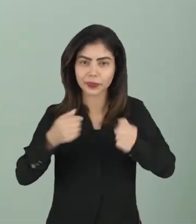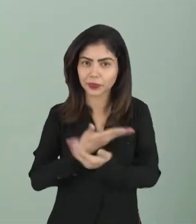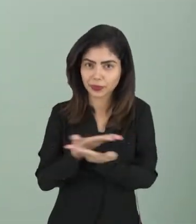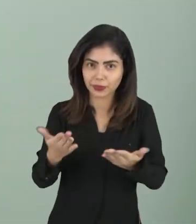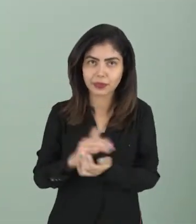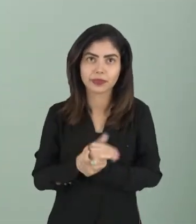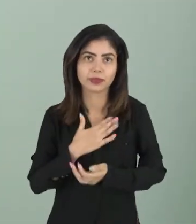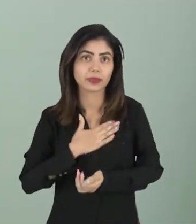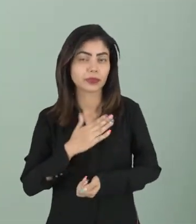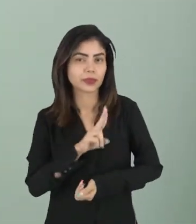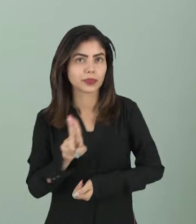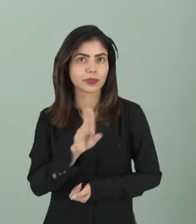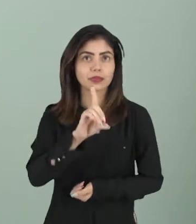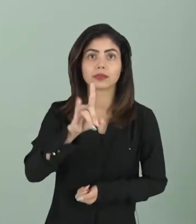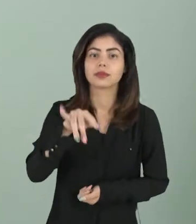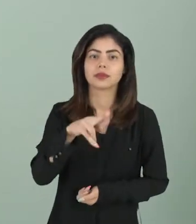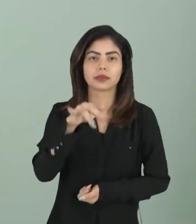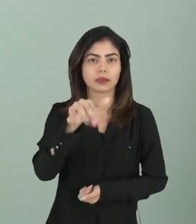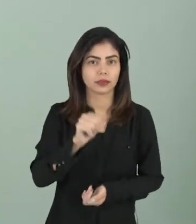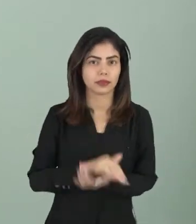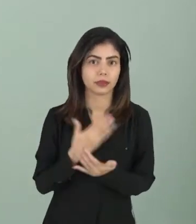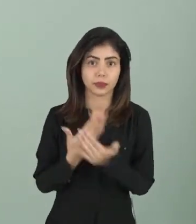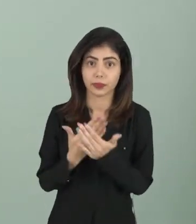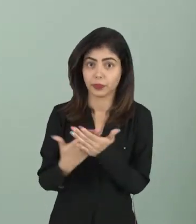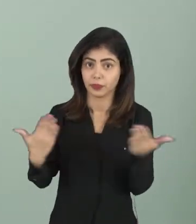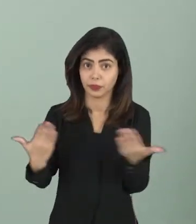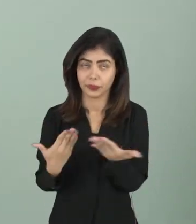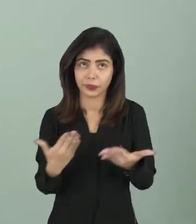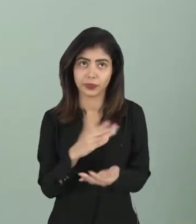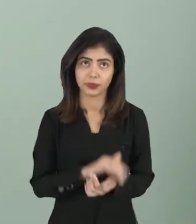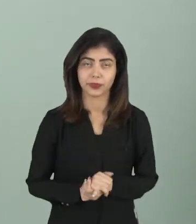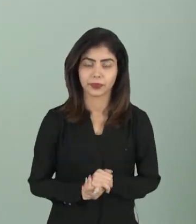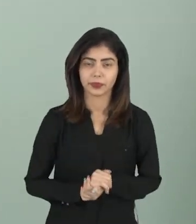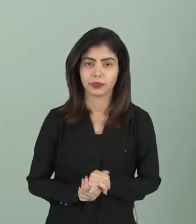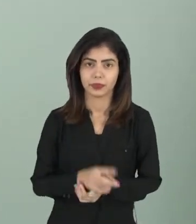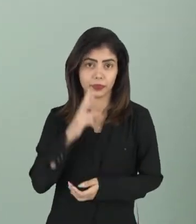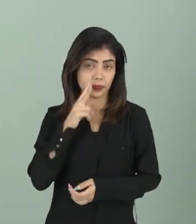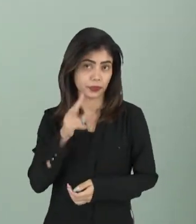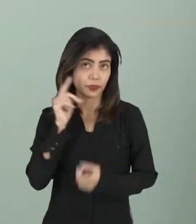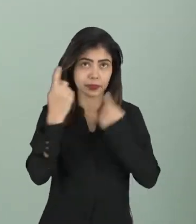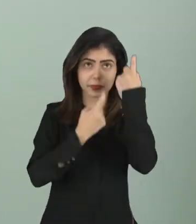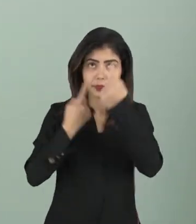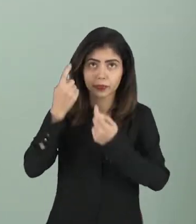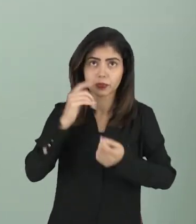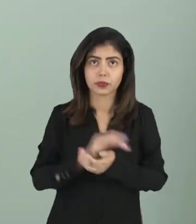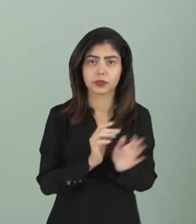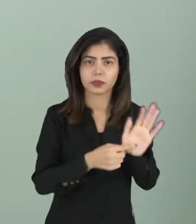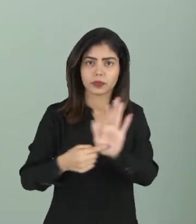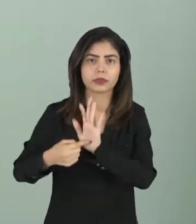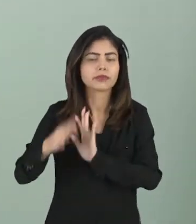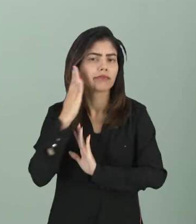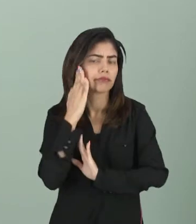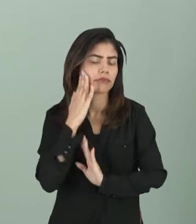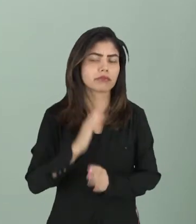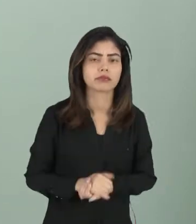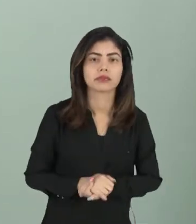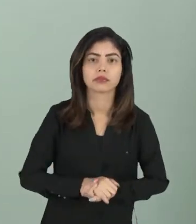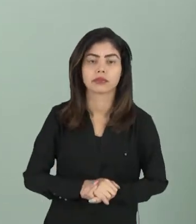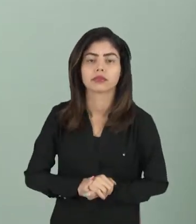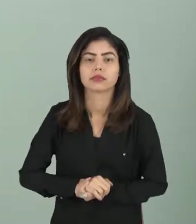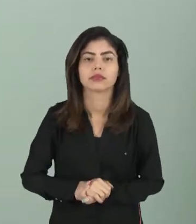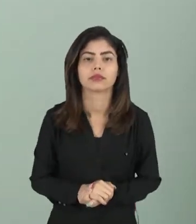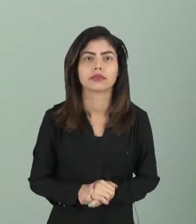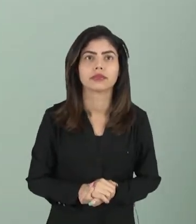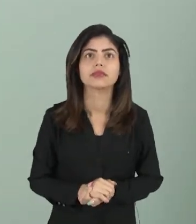todos, mi nombre es Deyanira y en la clase de hoy veremos expresiones que revelan